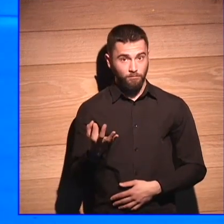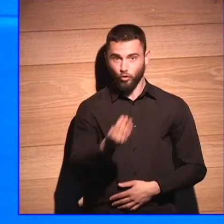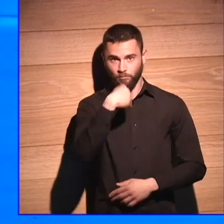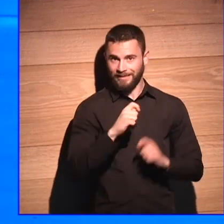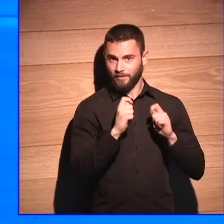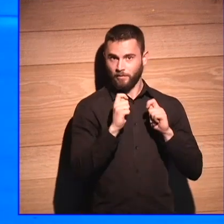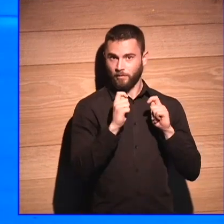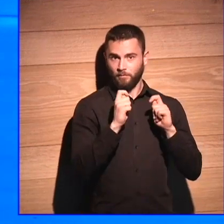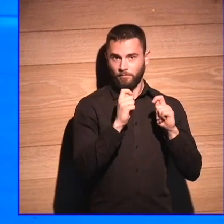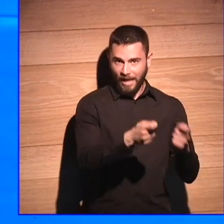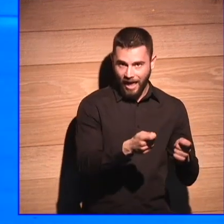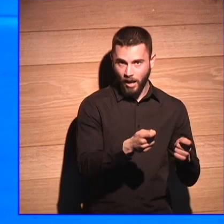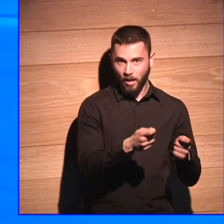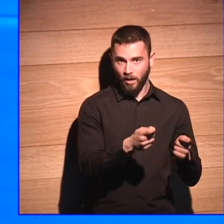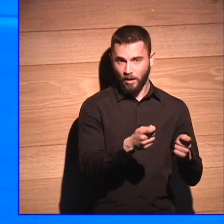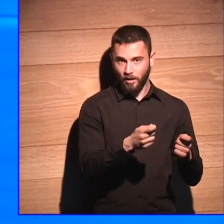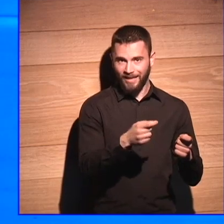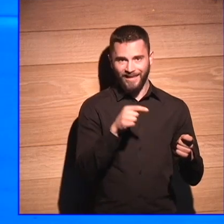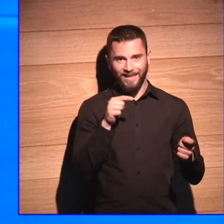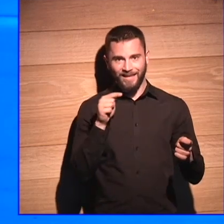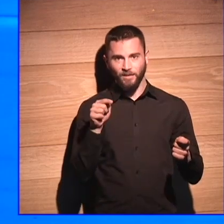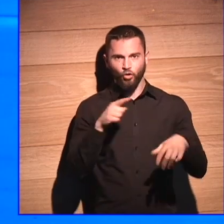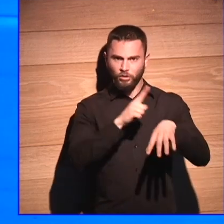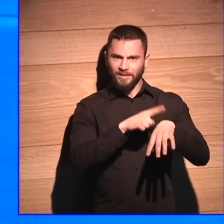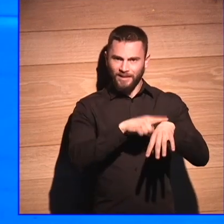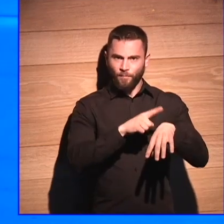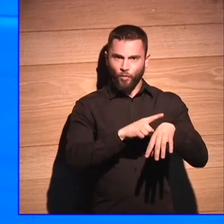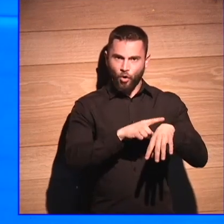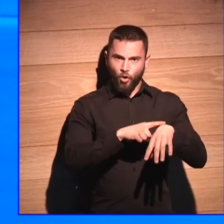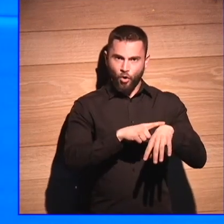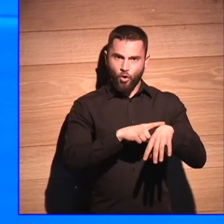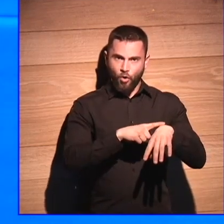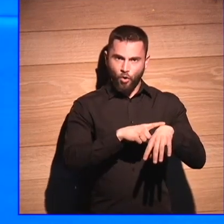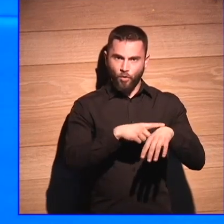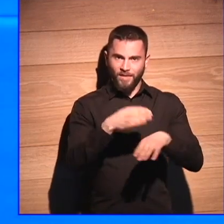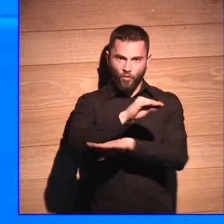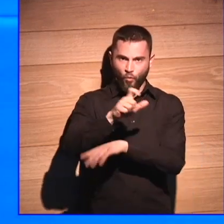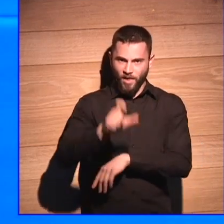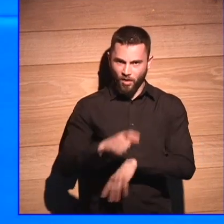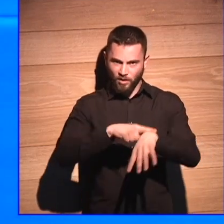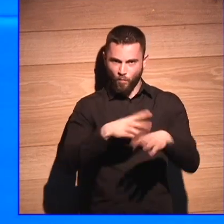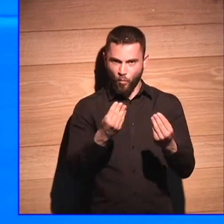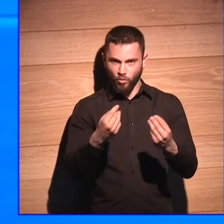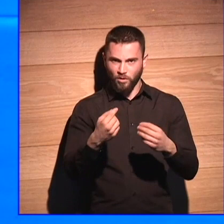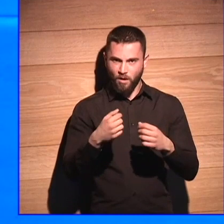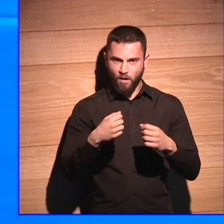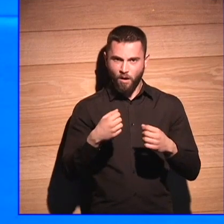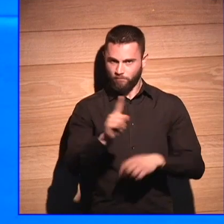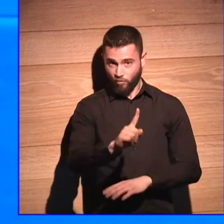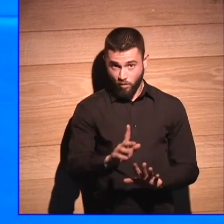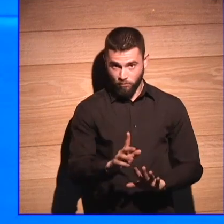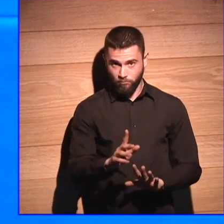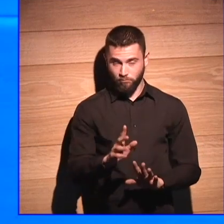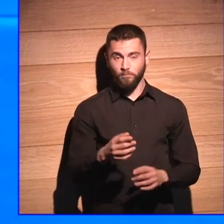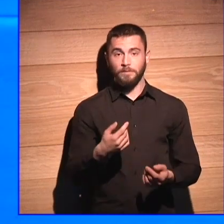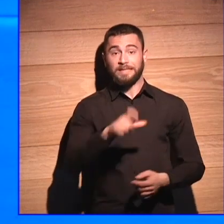comer y que no esto ocupe mucho el tiempo del cuidador. Incluso para la